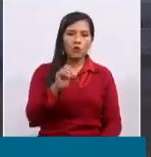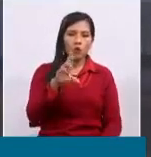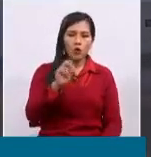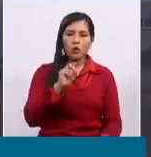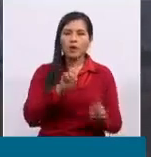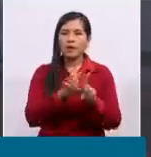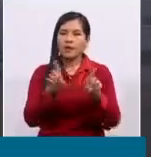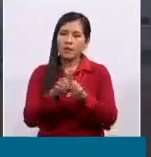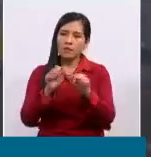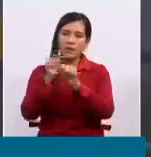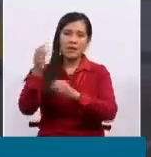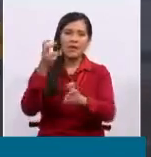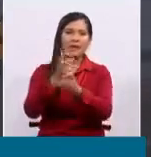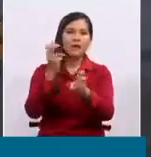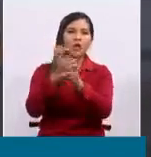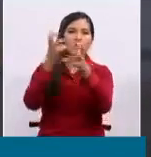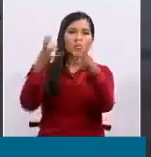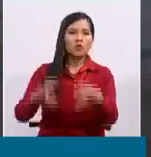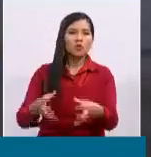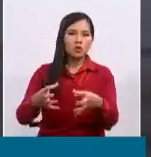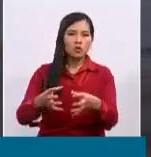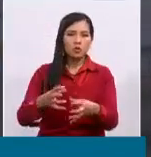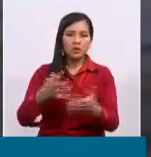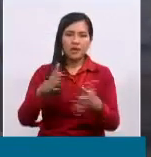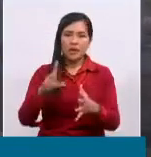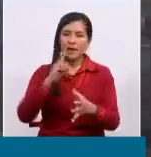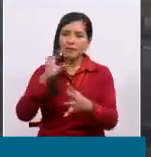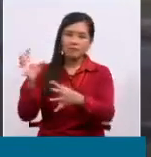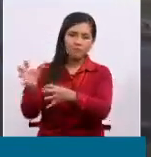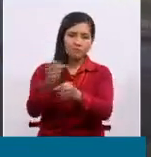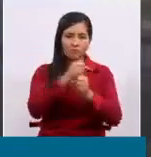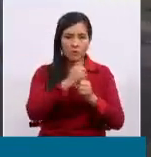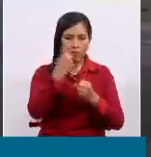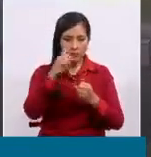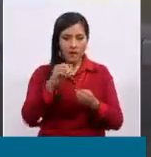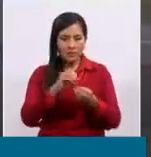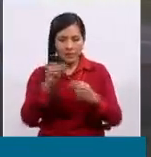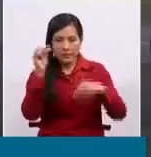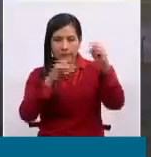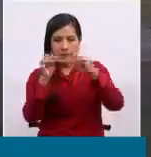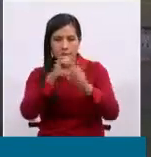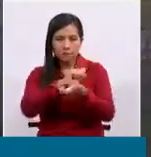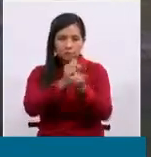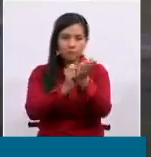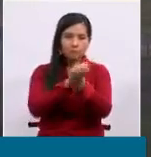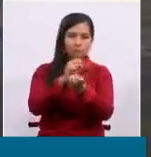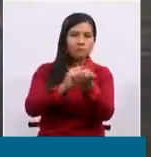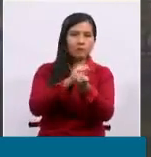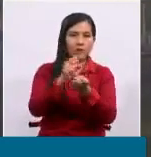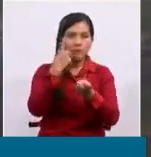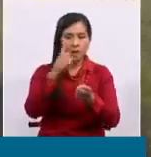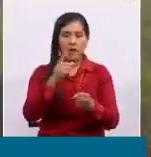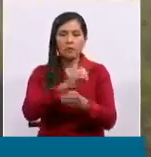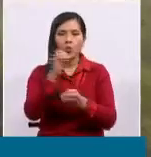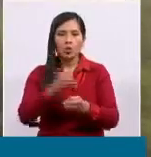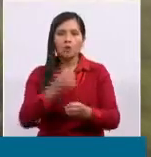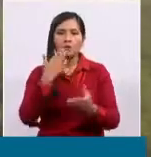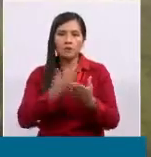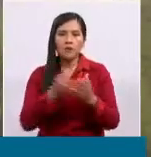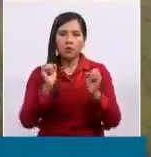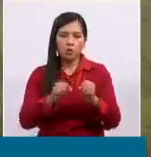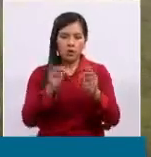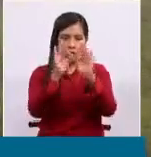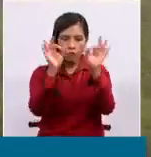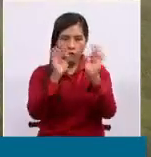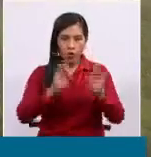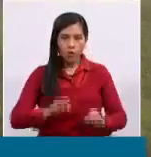a través de la roca fosfórica. Se le va a hacer un tratamiento de acidulación parcial para elevar el grado de ley y de esa manera podamos hacer las